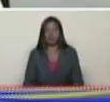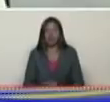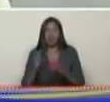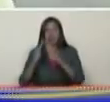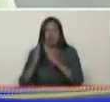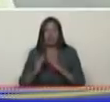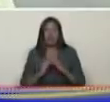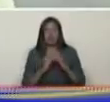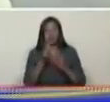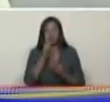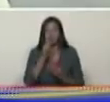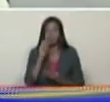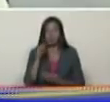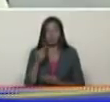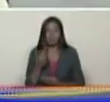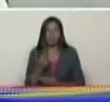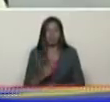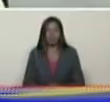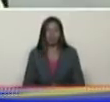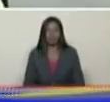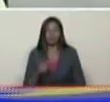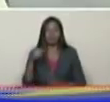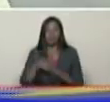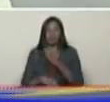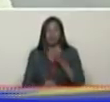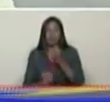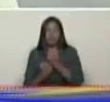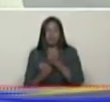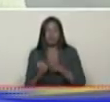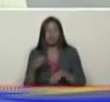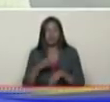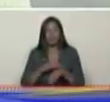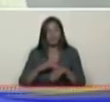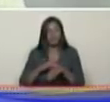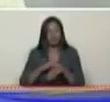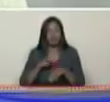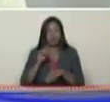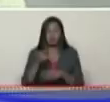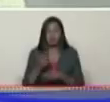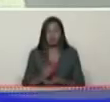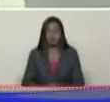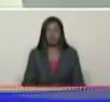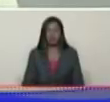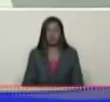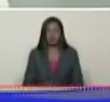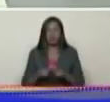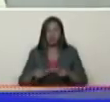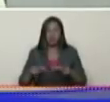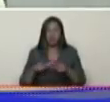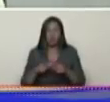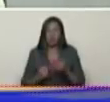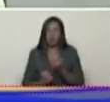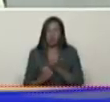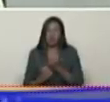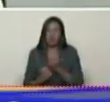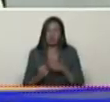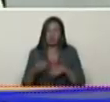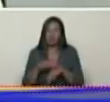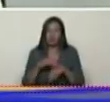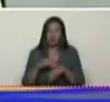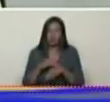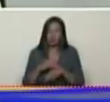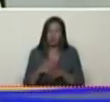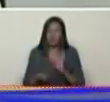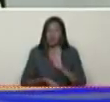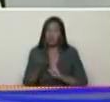alimentación, las que están dentro de la base de misiones y las casas de alimentación que estén en el ámbito de la base de misiones. Es